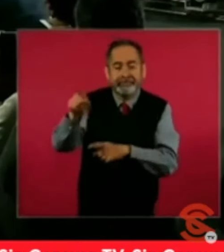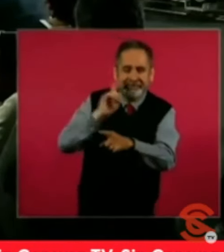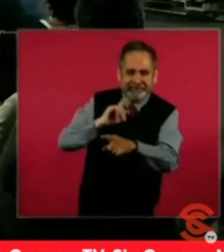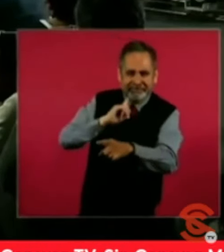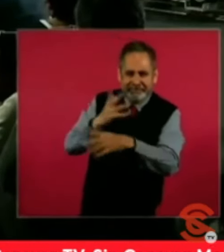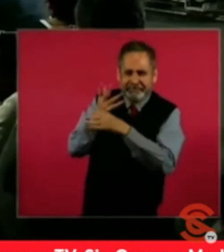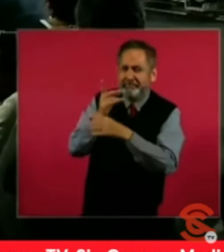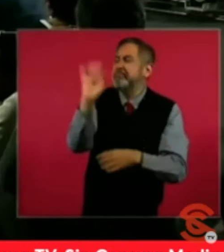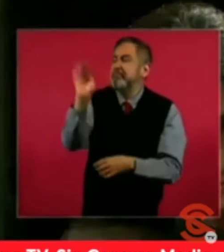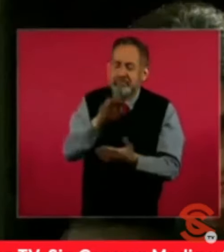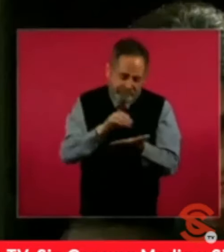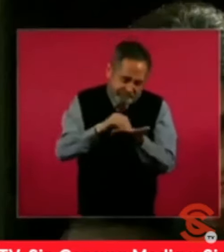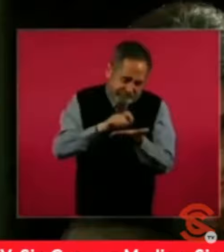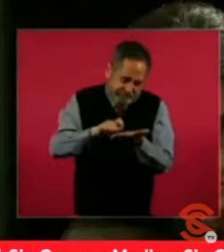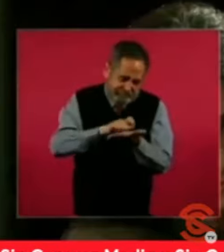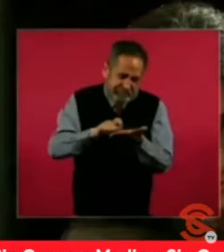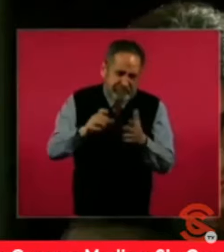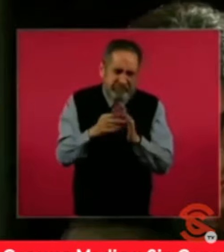reportaje,